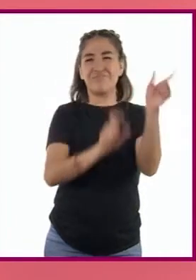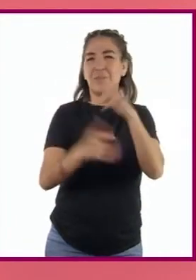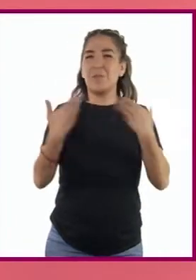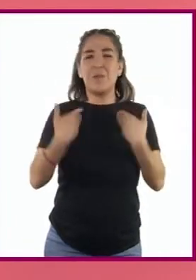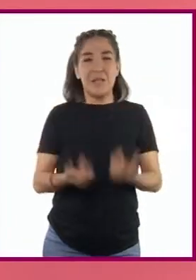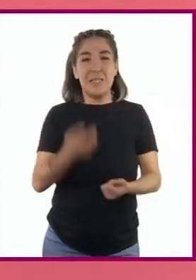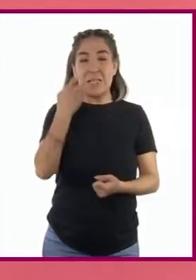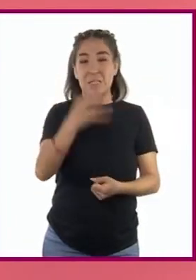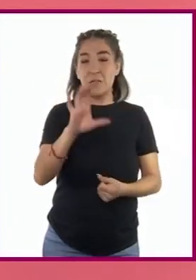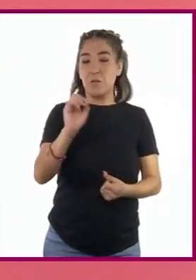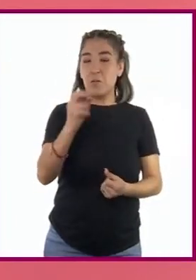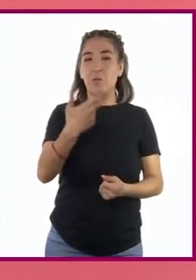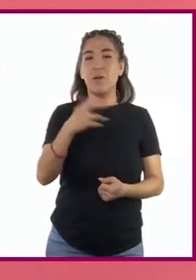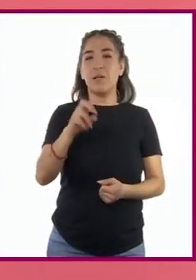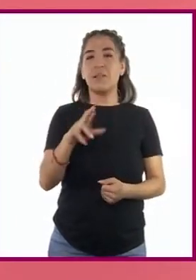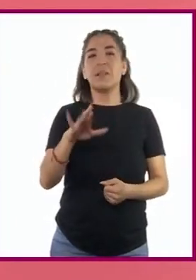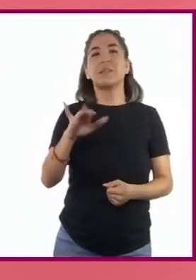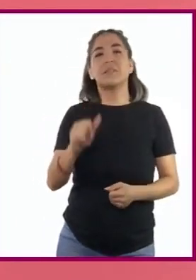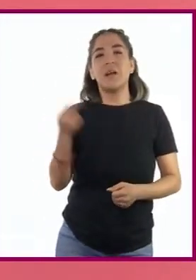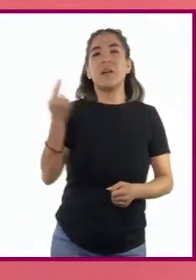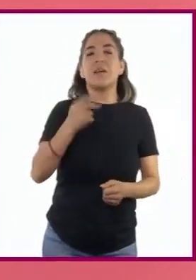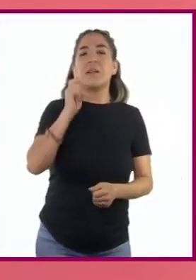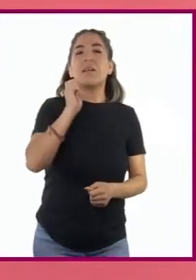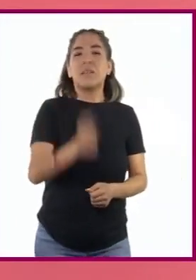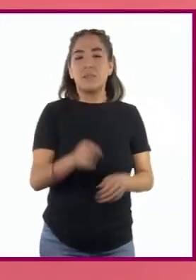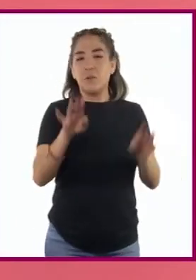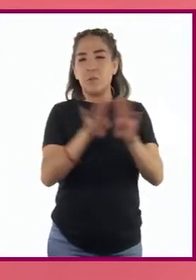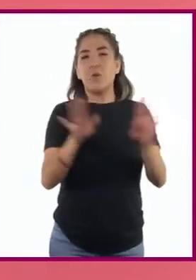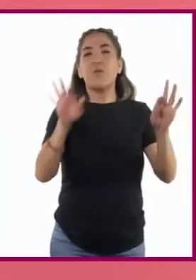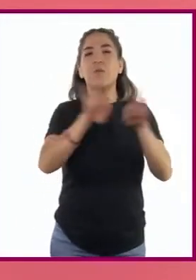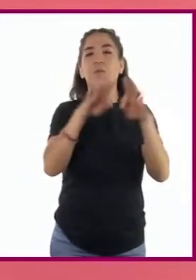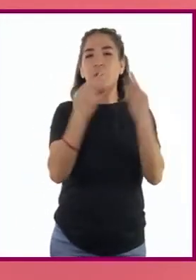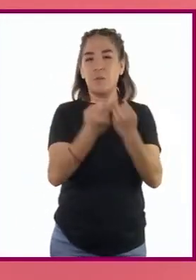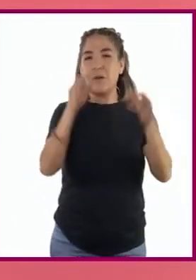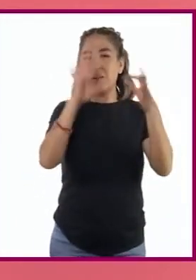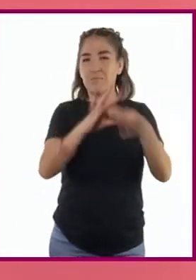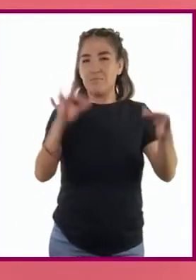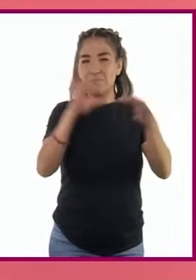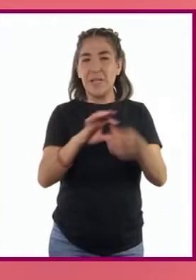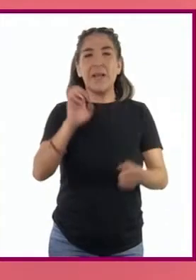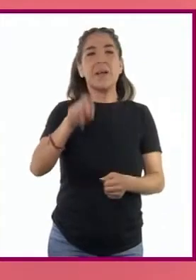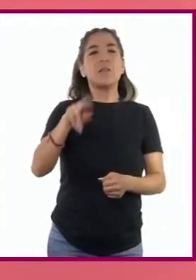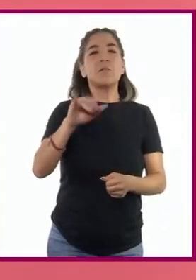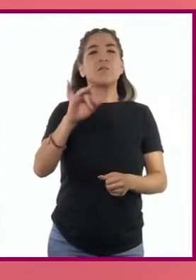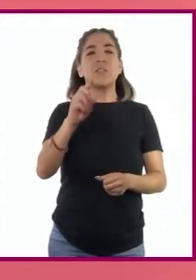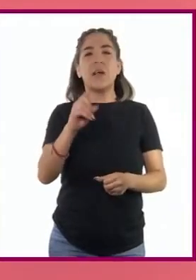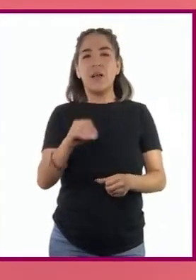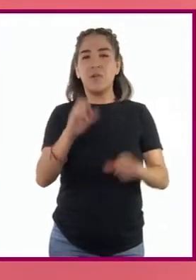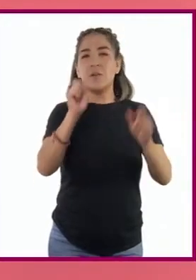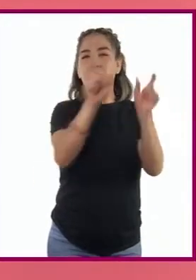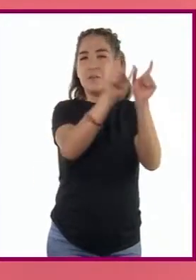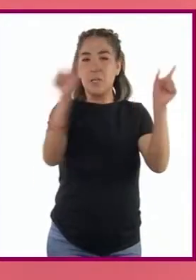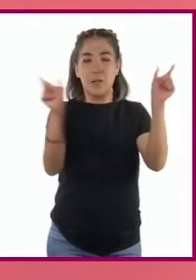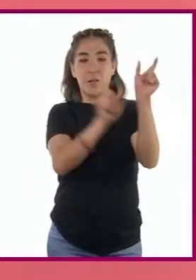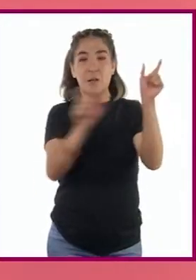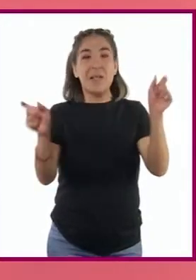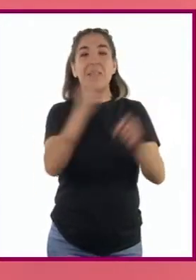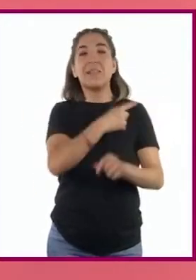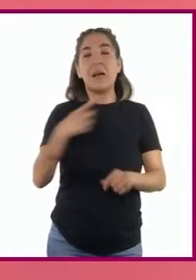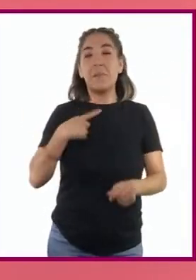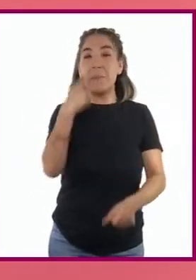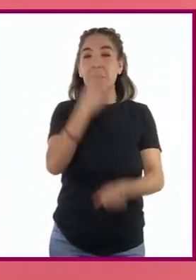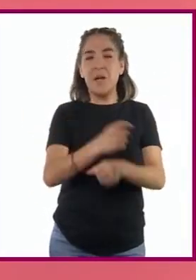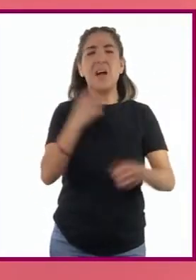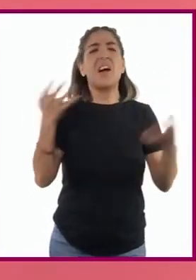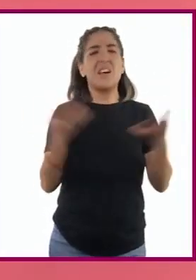La coherencia requiere el desarrollo de una estrategia enunciativa. Antes de escribir o hablar, lo primero que